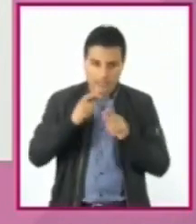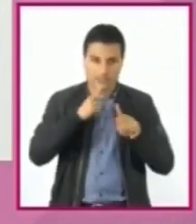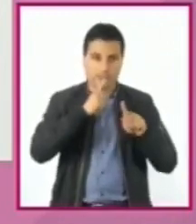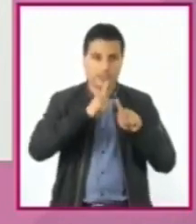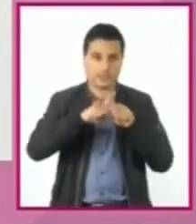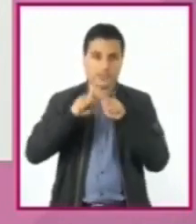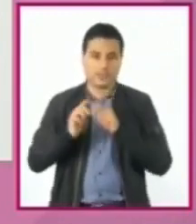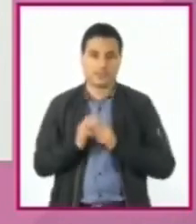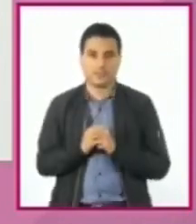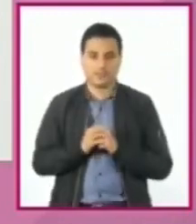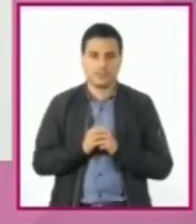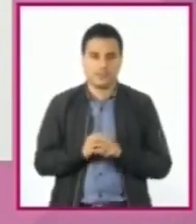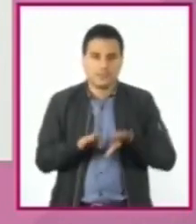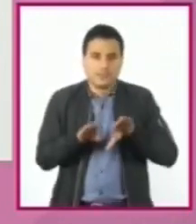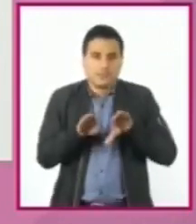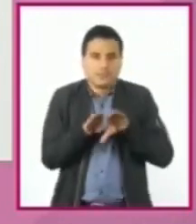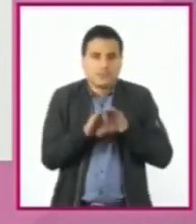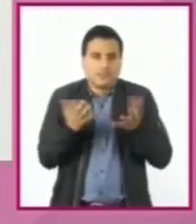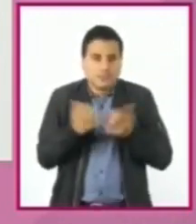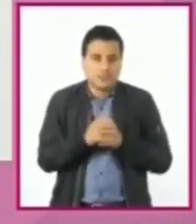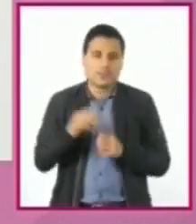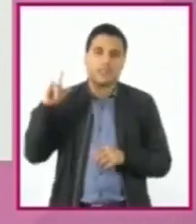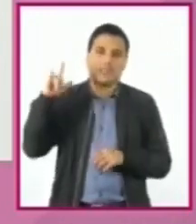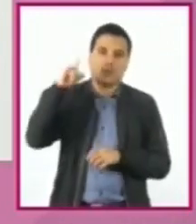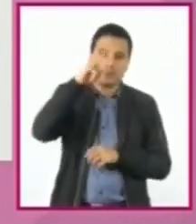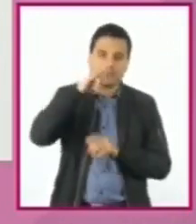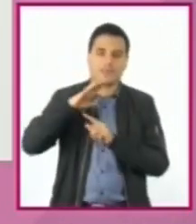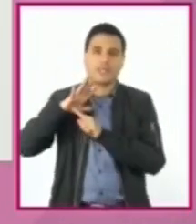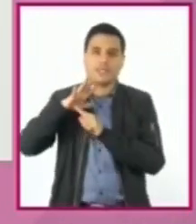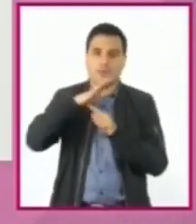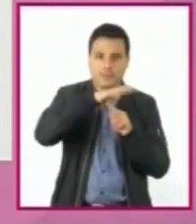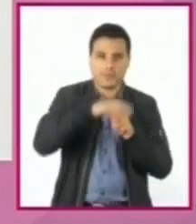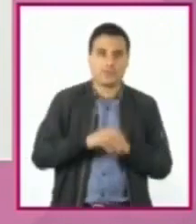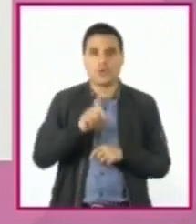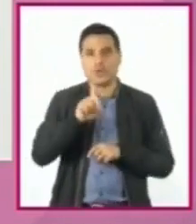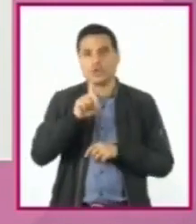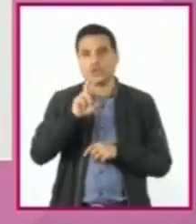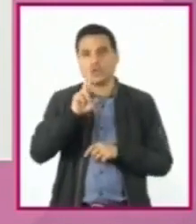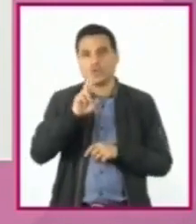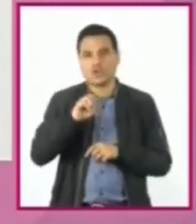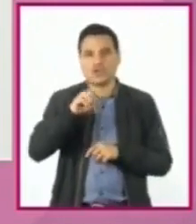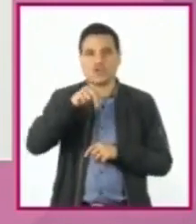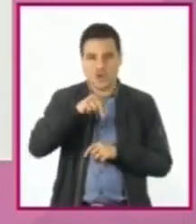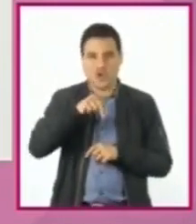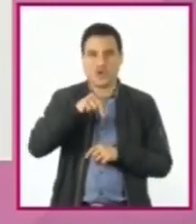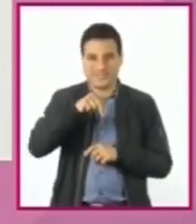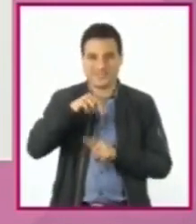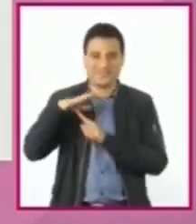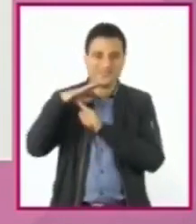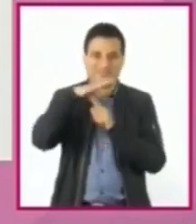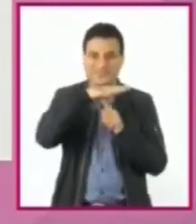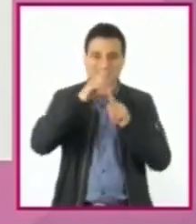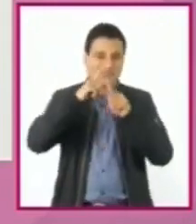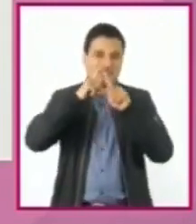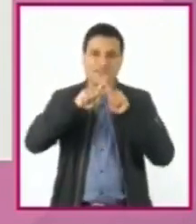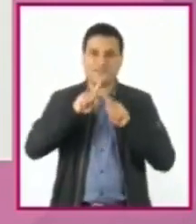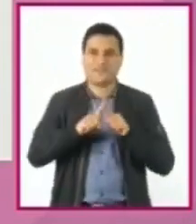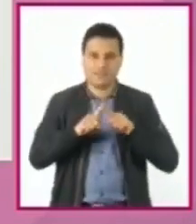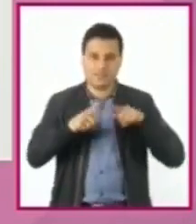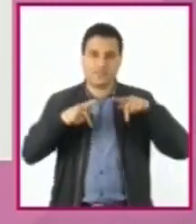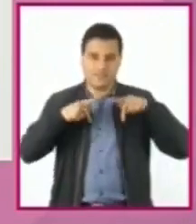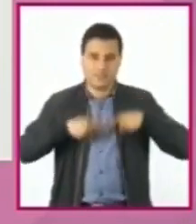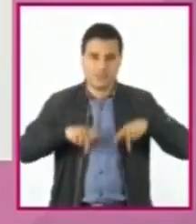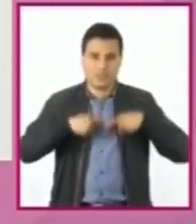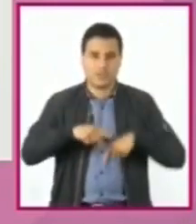terrestre. Se toman desde aviones, helicópteros, drones o algún otro elemento en el cual se pueda tomar